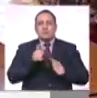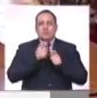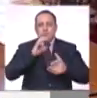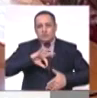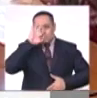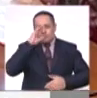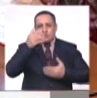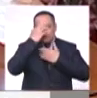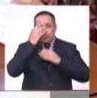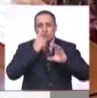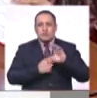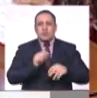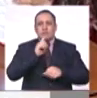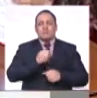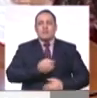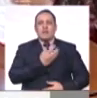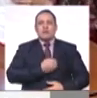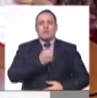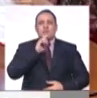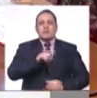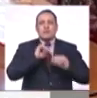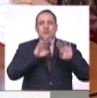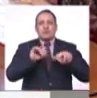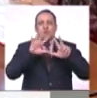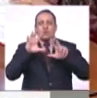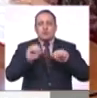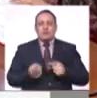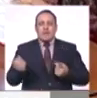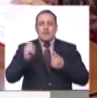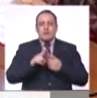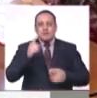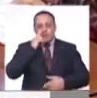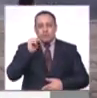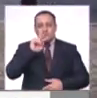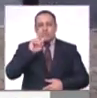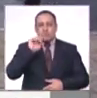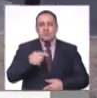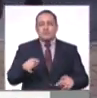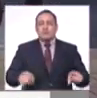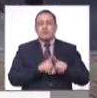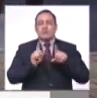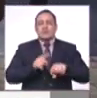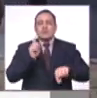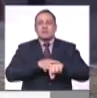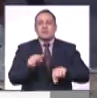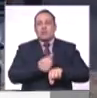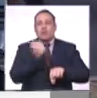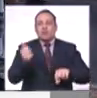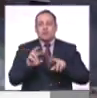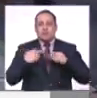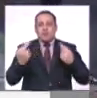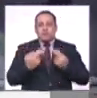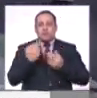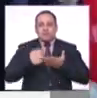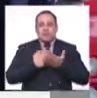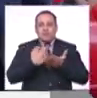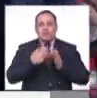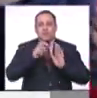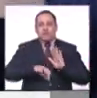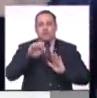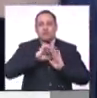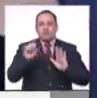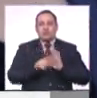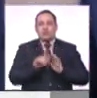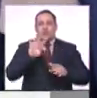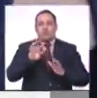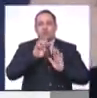terrorismo desde mayo de 1980 hasta junio del 2023. En otro momento de la sesión también se debatió el dictamen recaído en